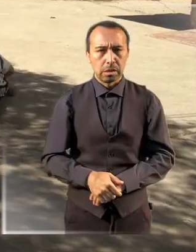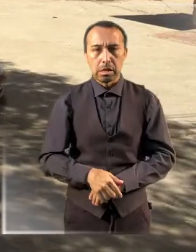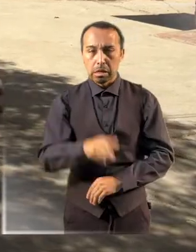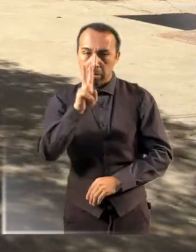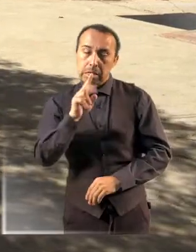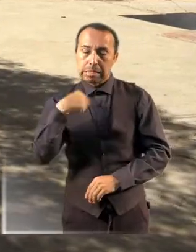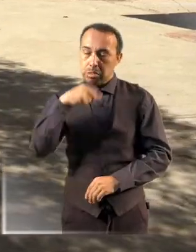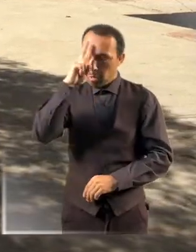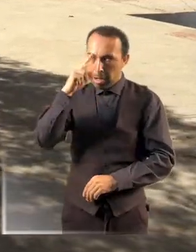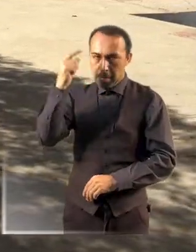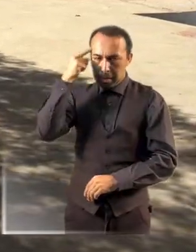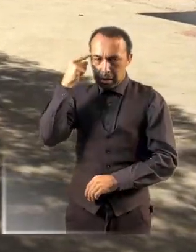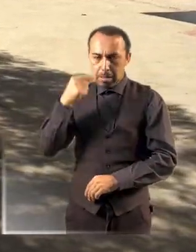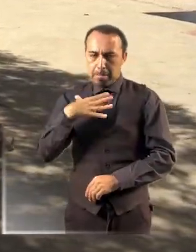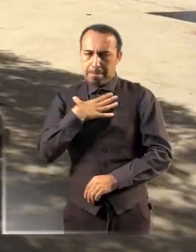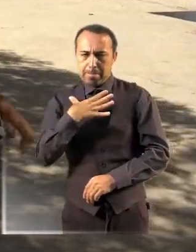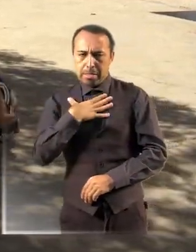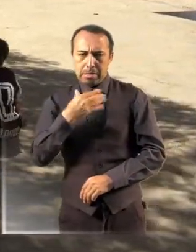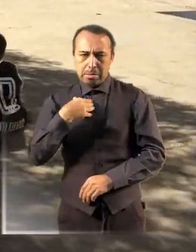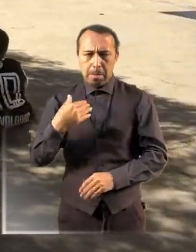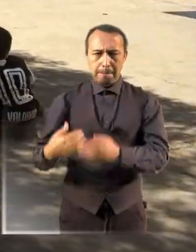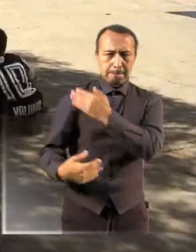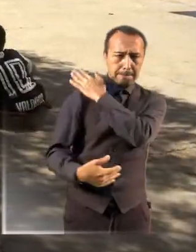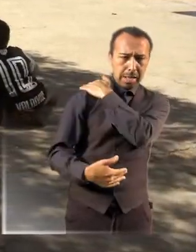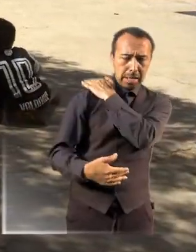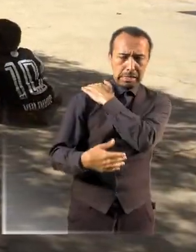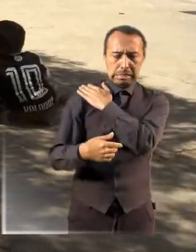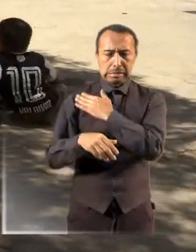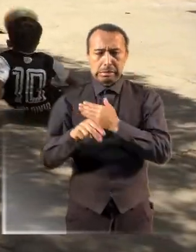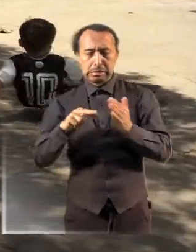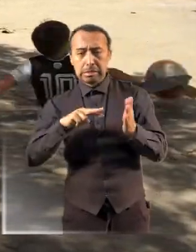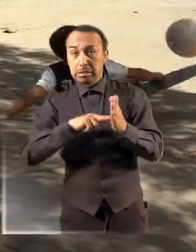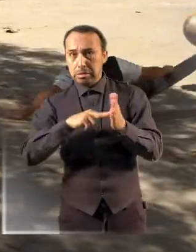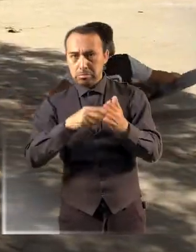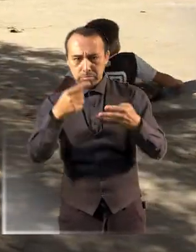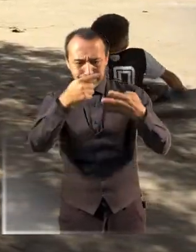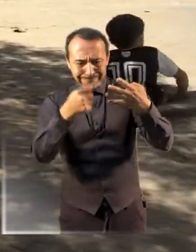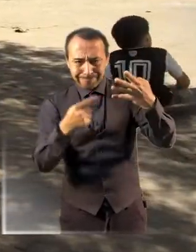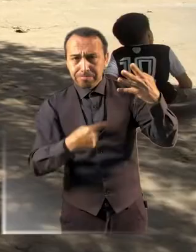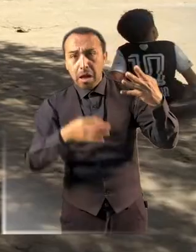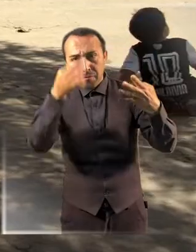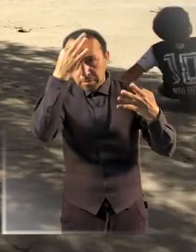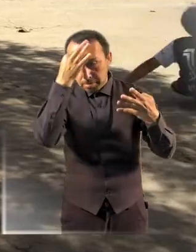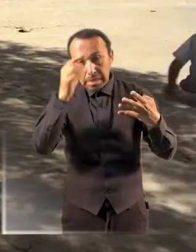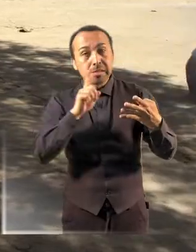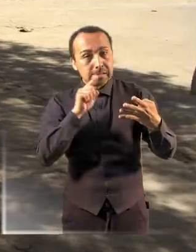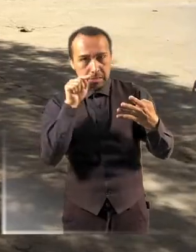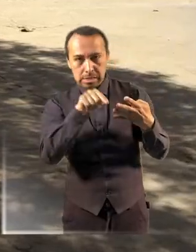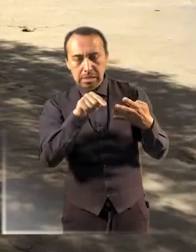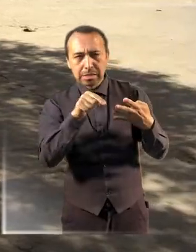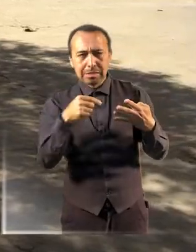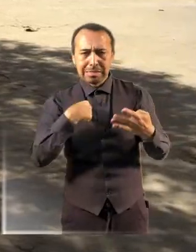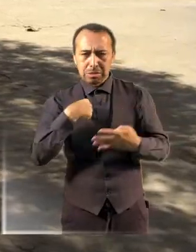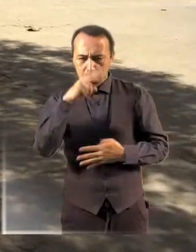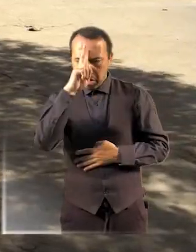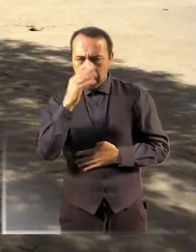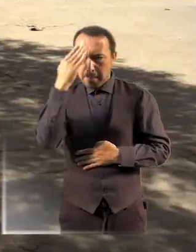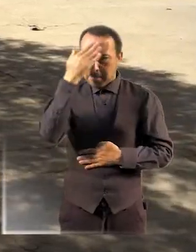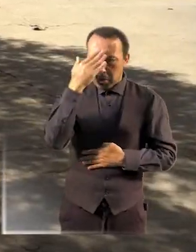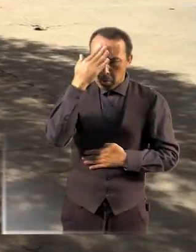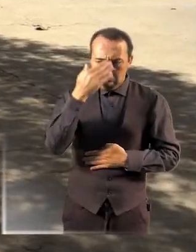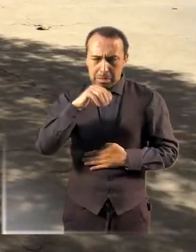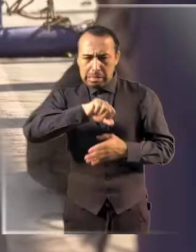Igual no teníamos, que teníamos mucho miedo por su espalda, porque él tiene una infinidad de enfermedades. Entonces teníamos miedo que